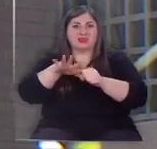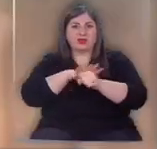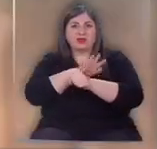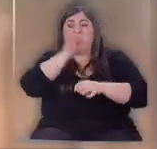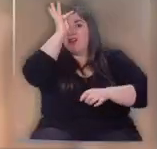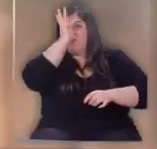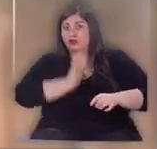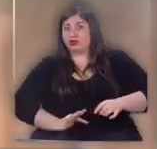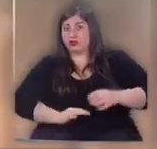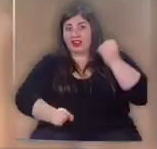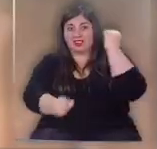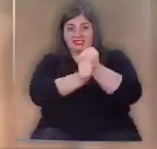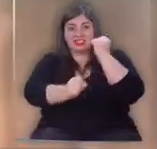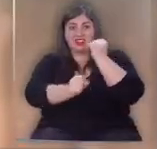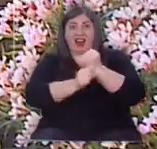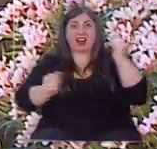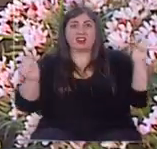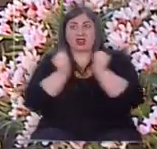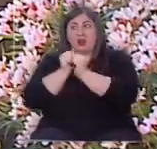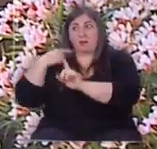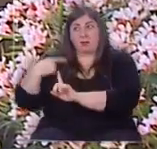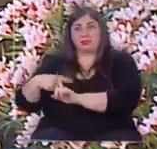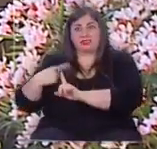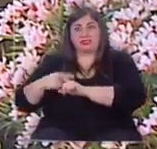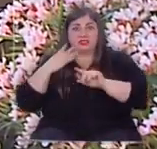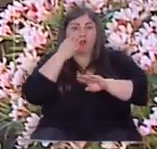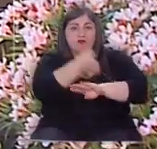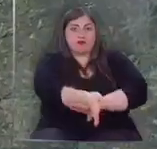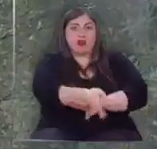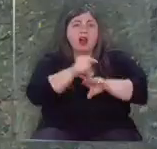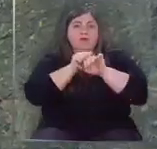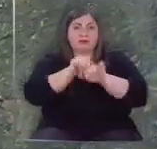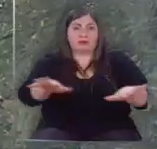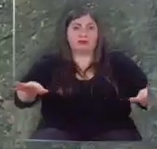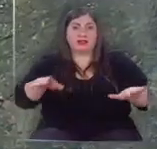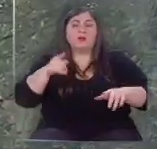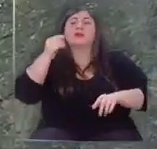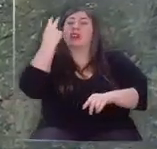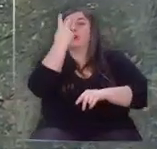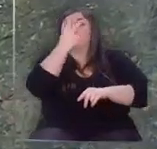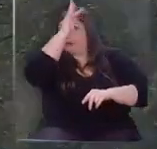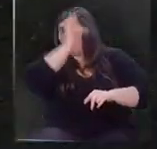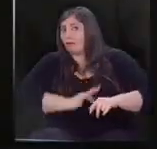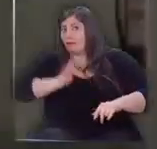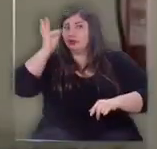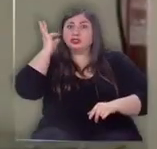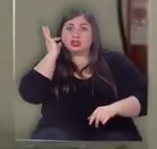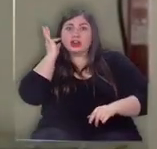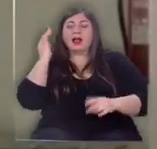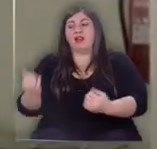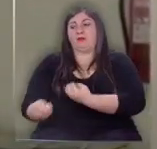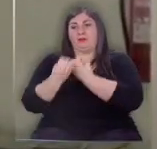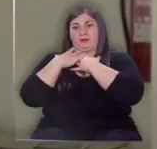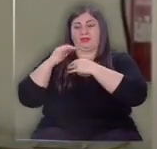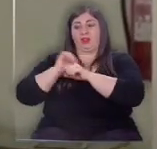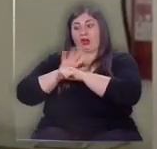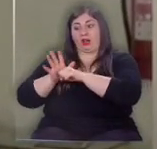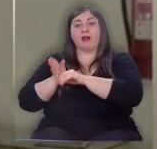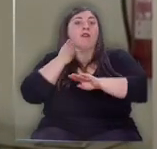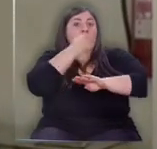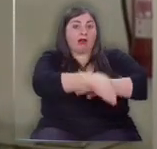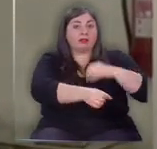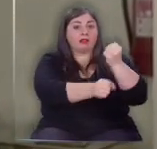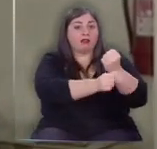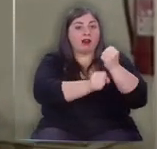funcionarias que trabajaron tras tener contacto con positivos, eso según el alcalde. 2 funcionarias que se habrían contagiado, y a su